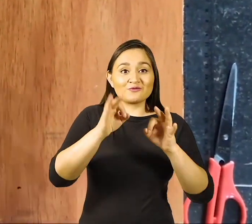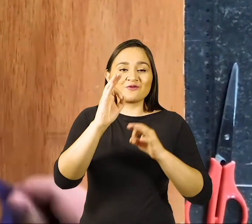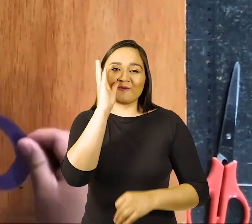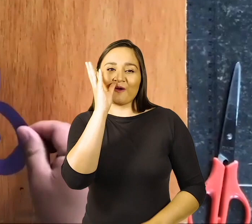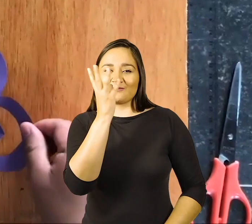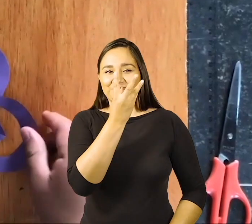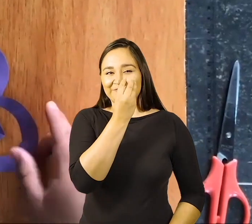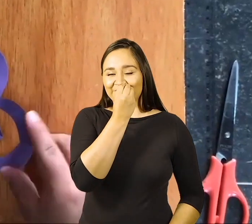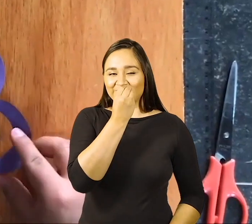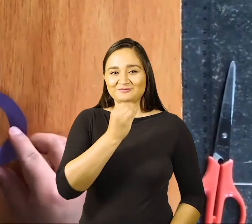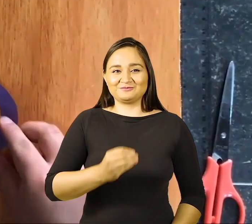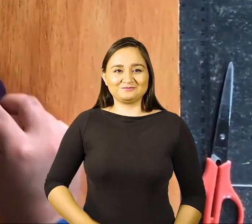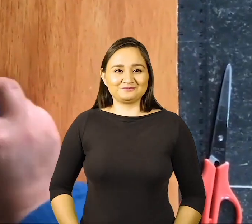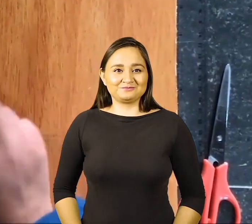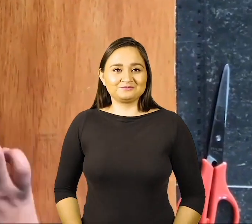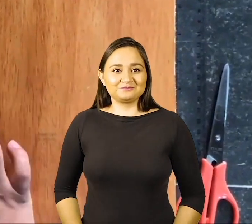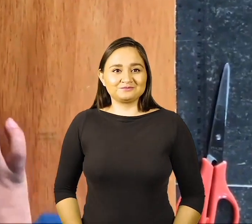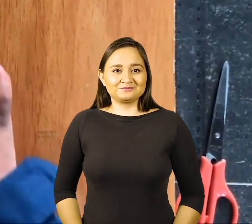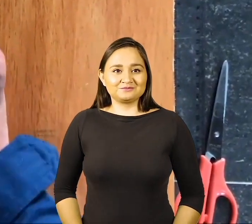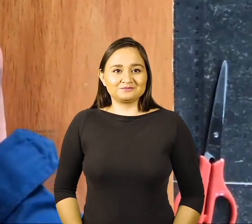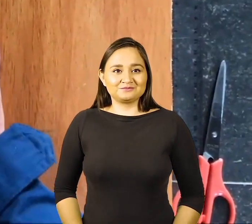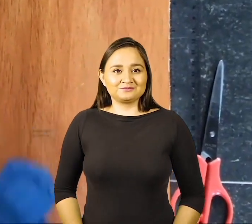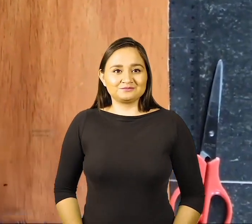una forma tipo rosa,